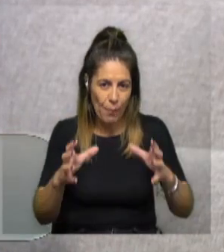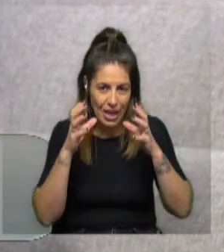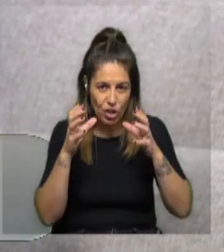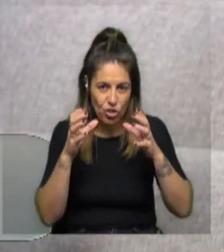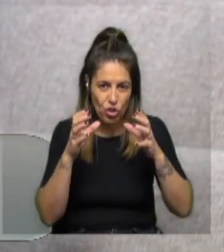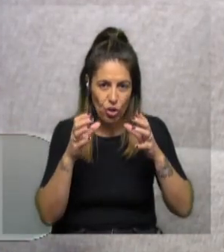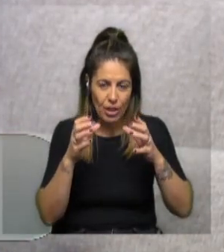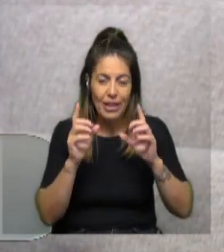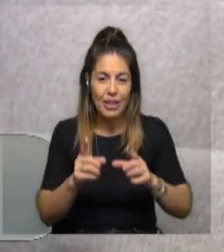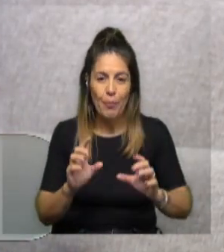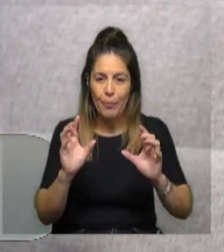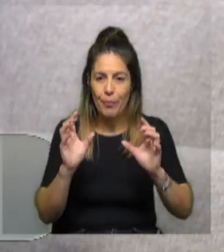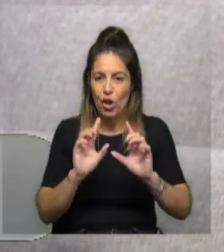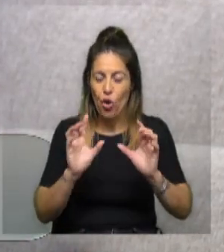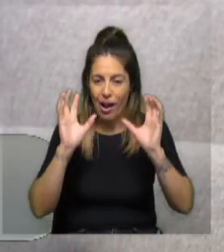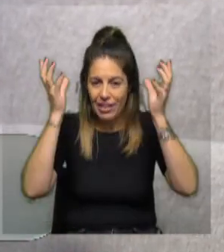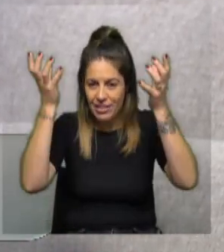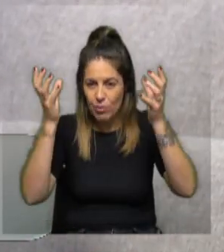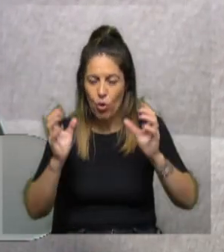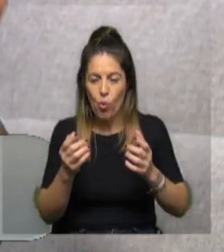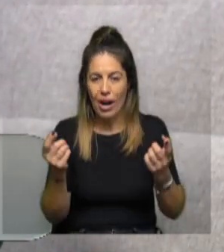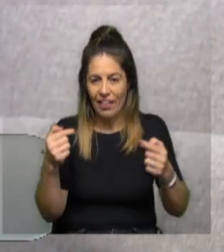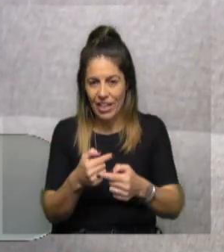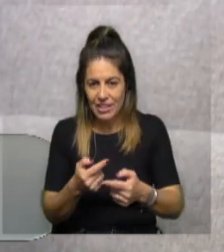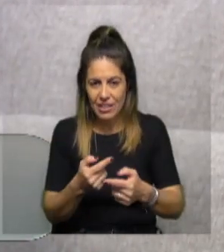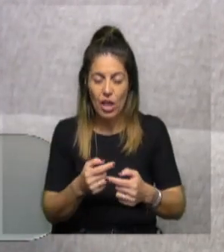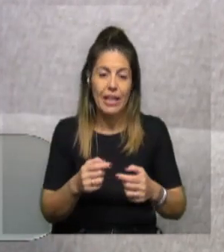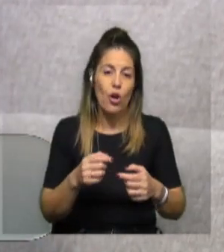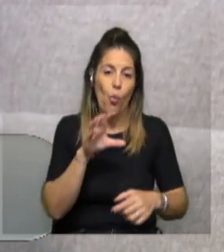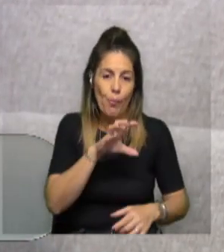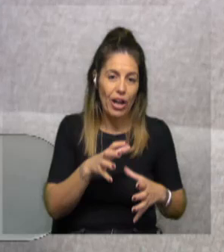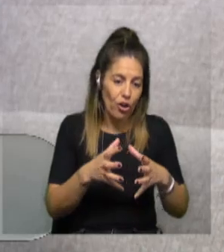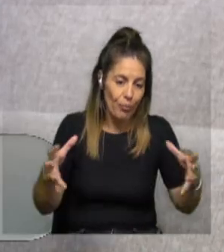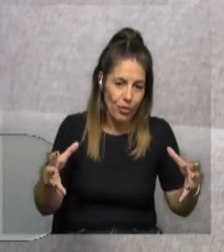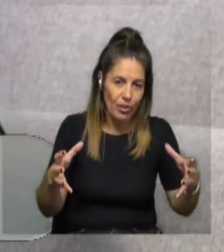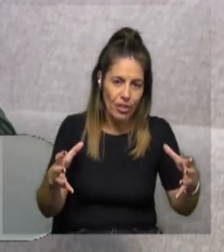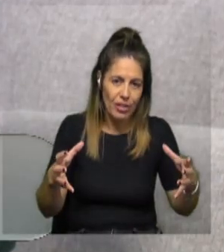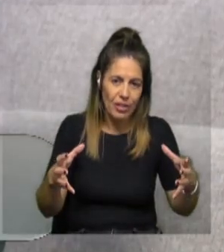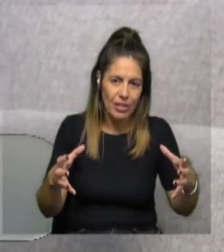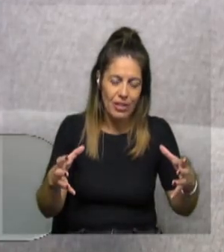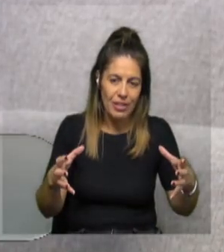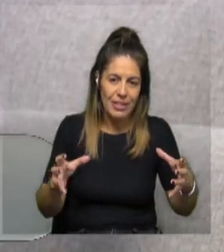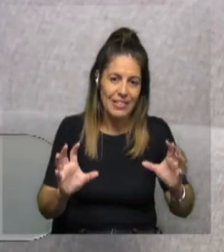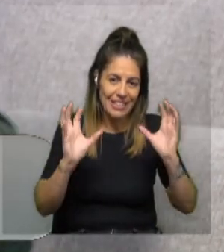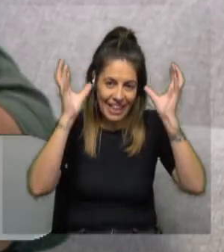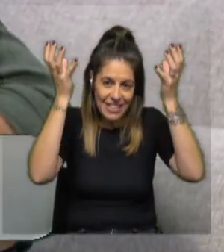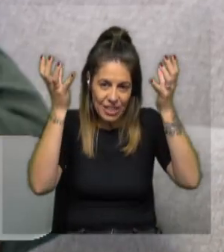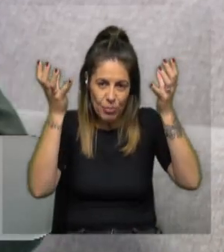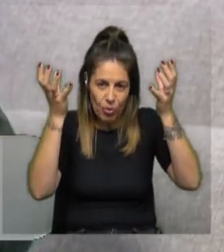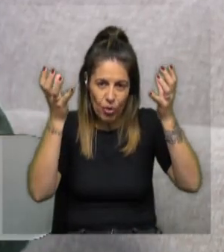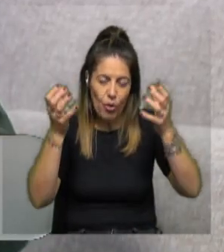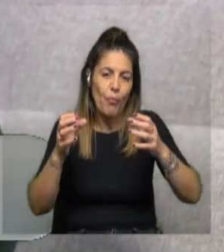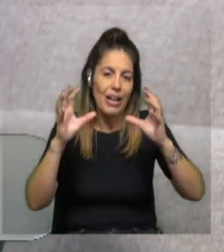claramente. Claro. O sea, un perro de gran porte y si es agresivo porque claro. Es agresivo